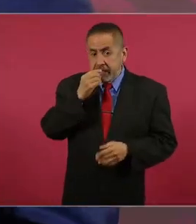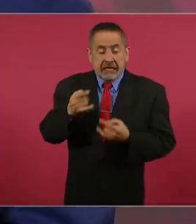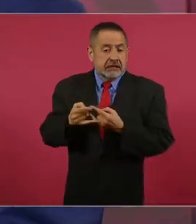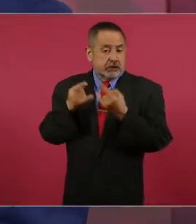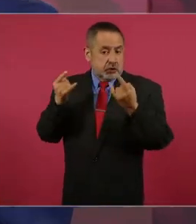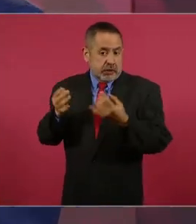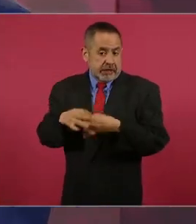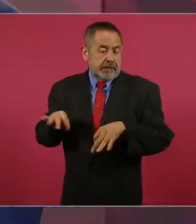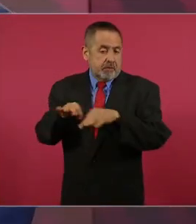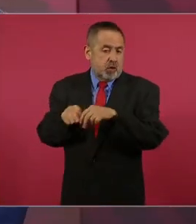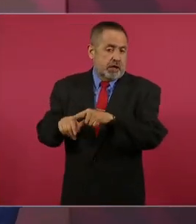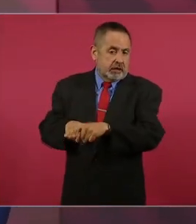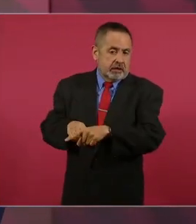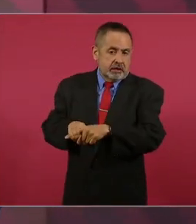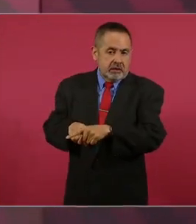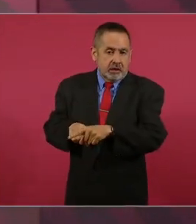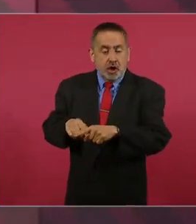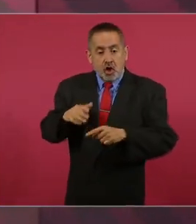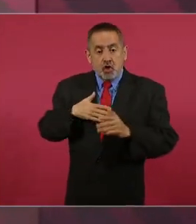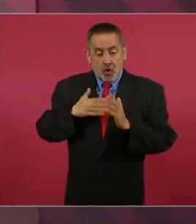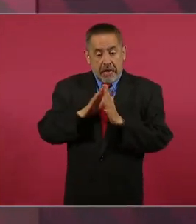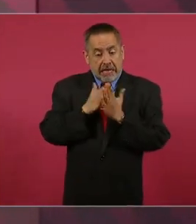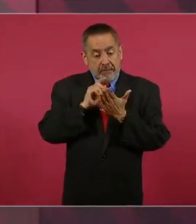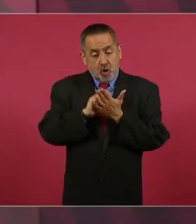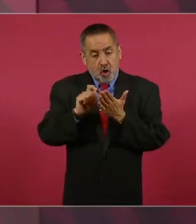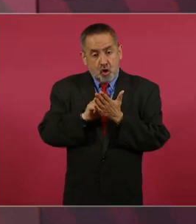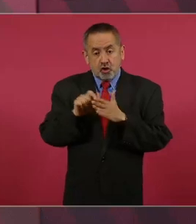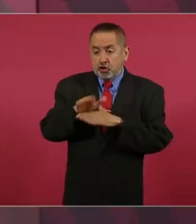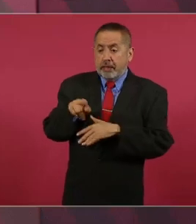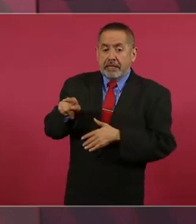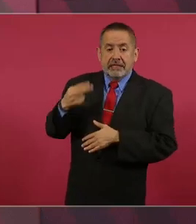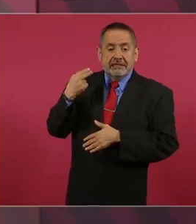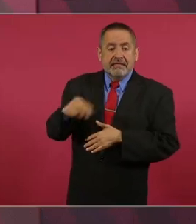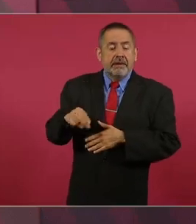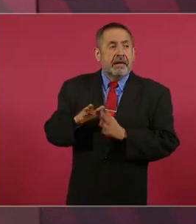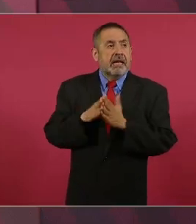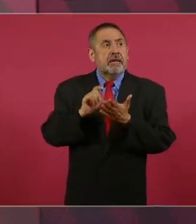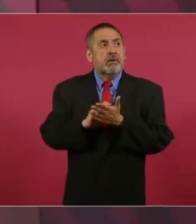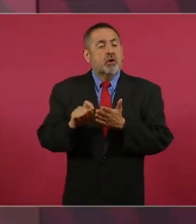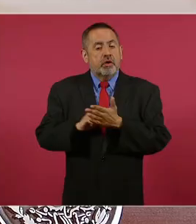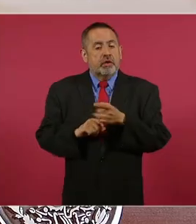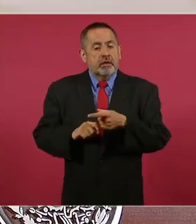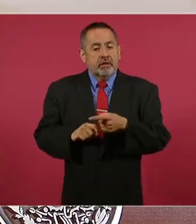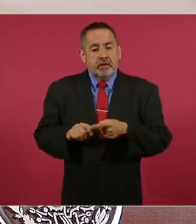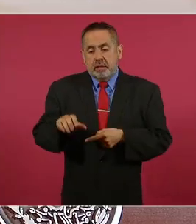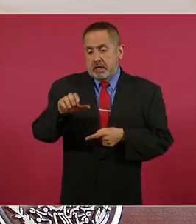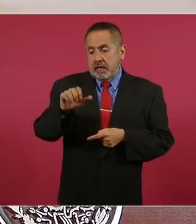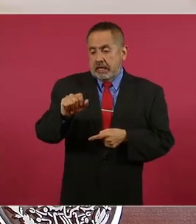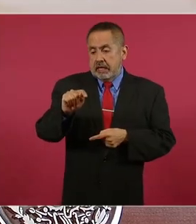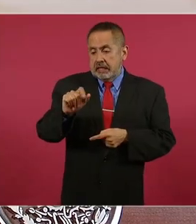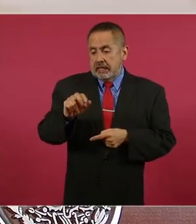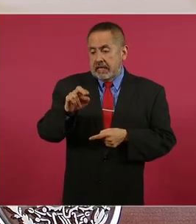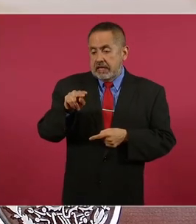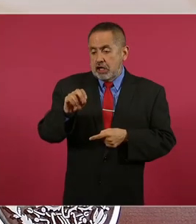importante. Yo hice un libro sobre él, se llama el libro Catarino